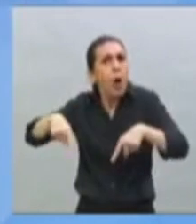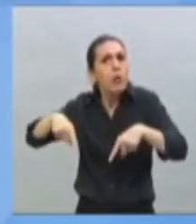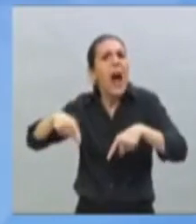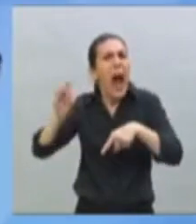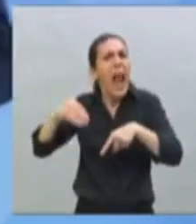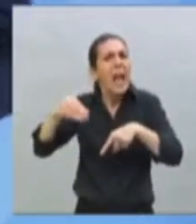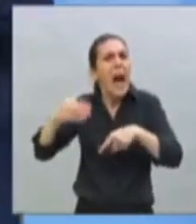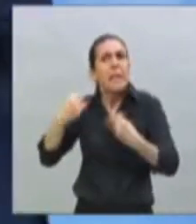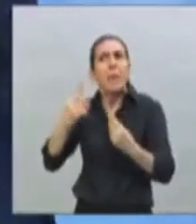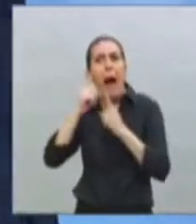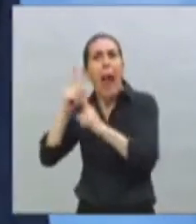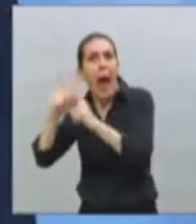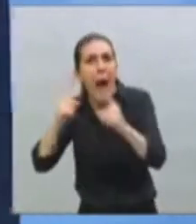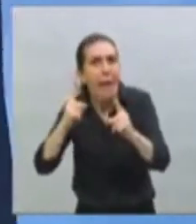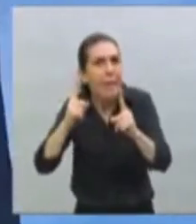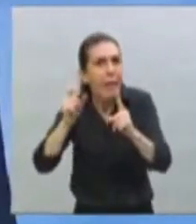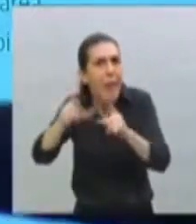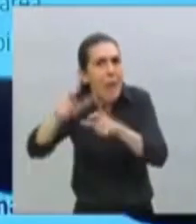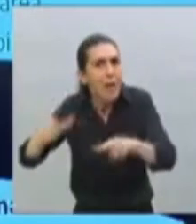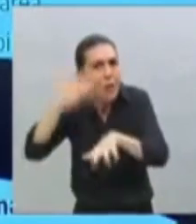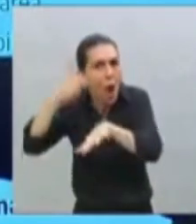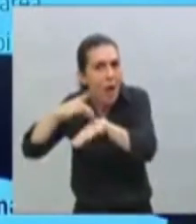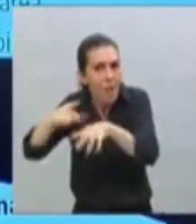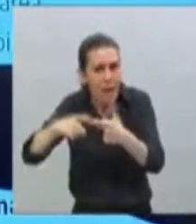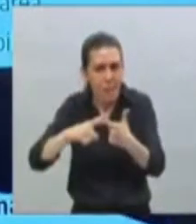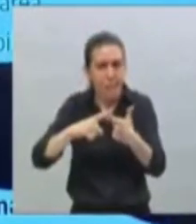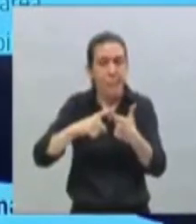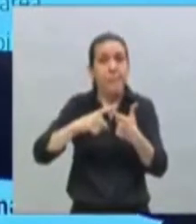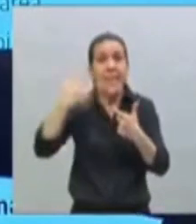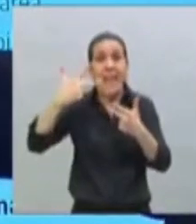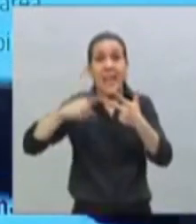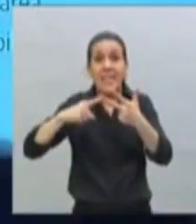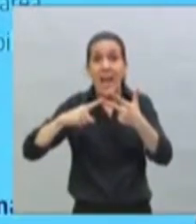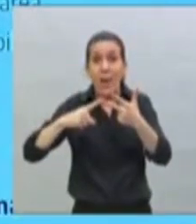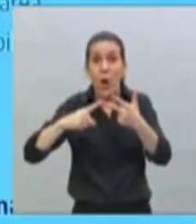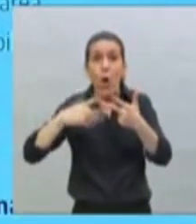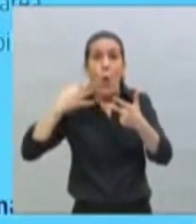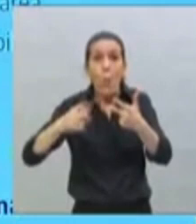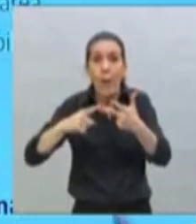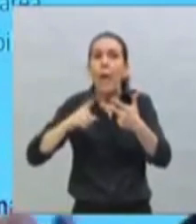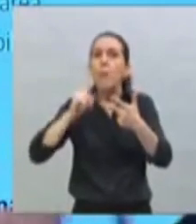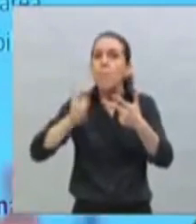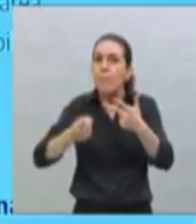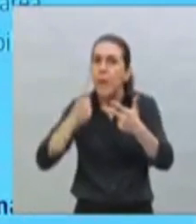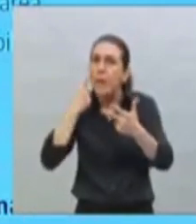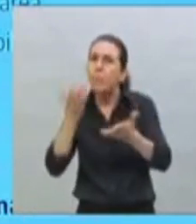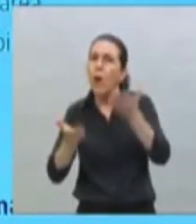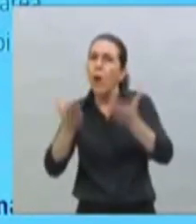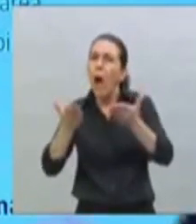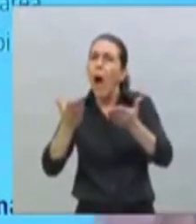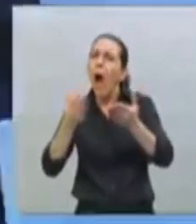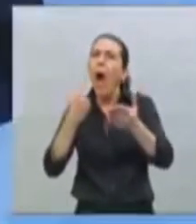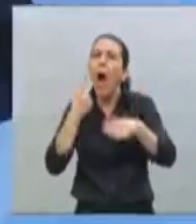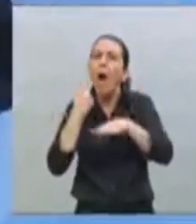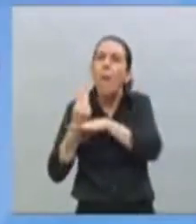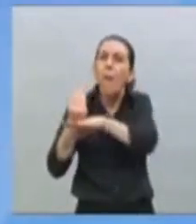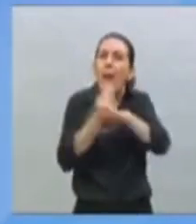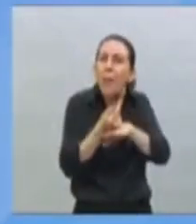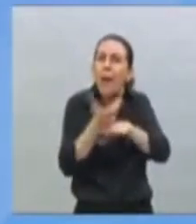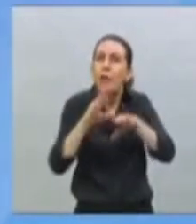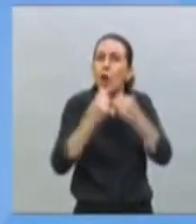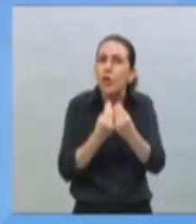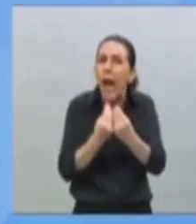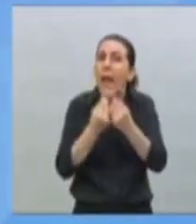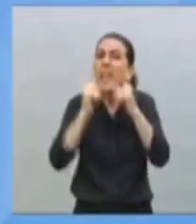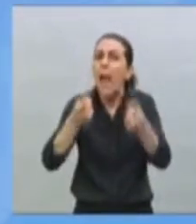sanitaria que la población requiere. El tercero, que la evaluación de la densidad poblacional y la vulnerabilidad del área,